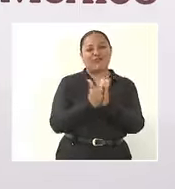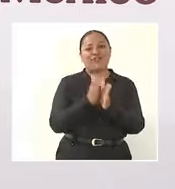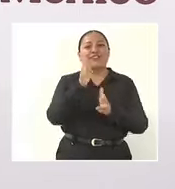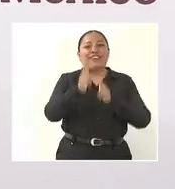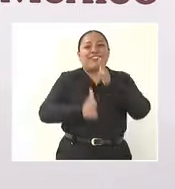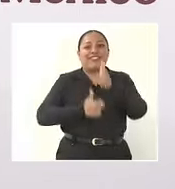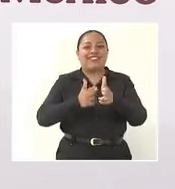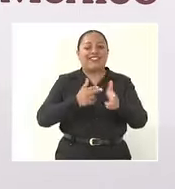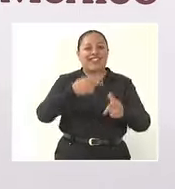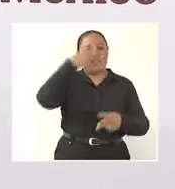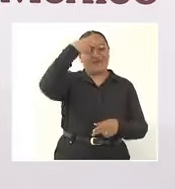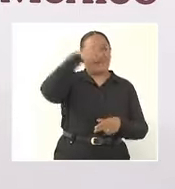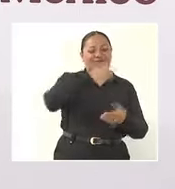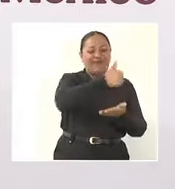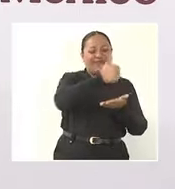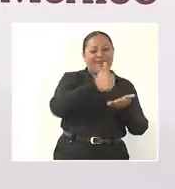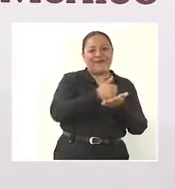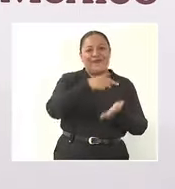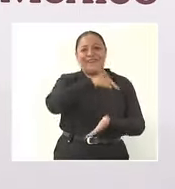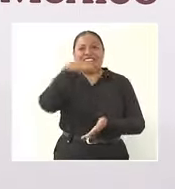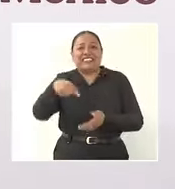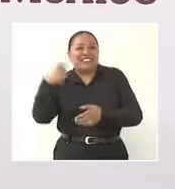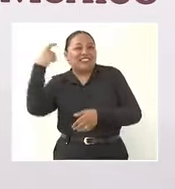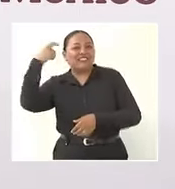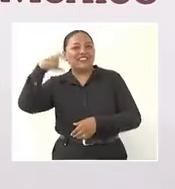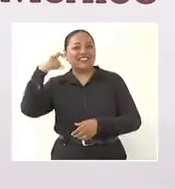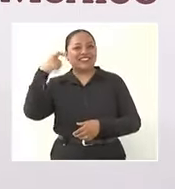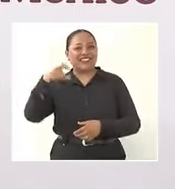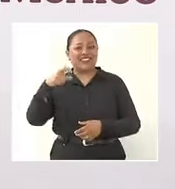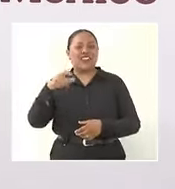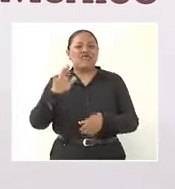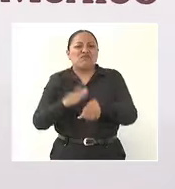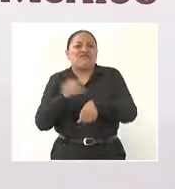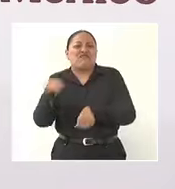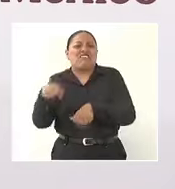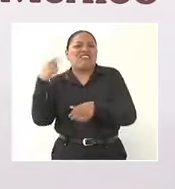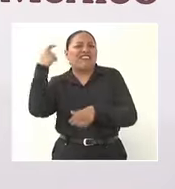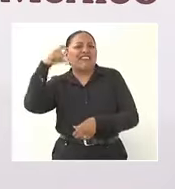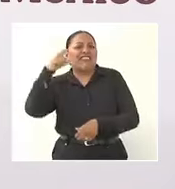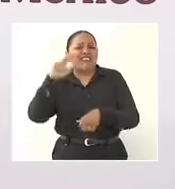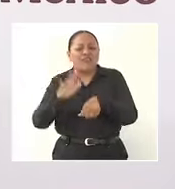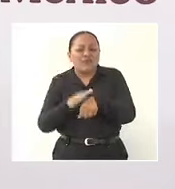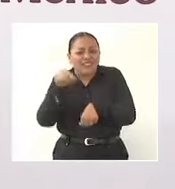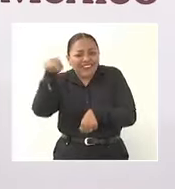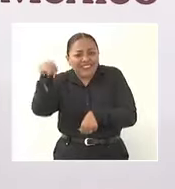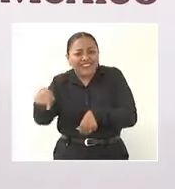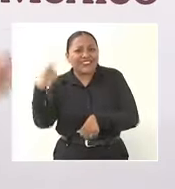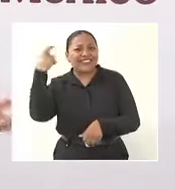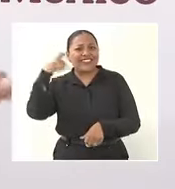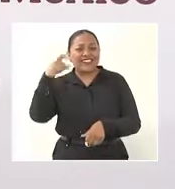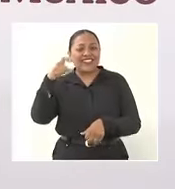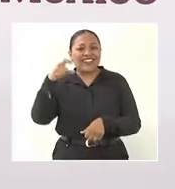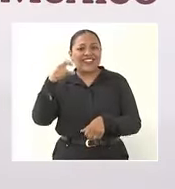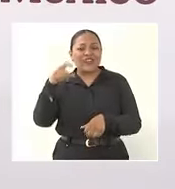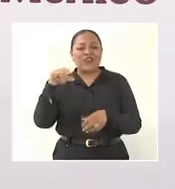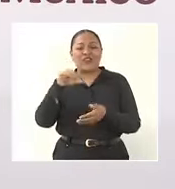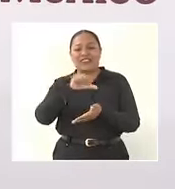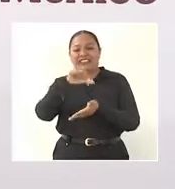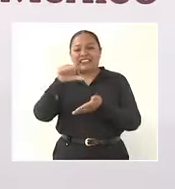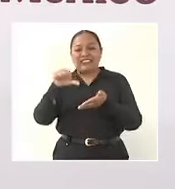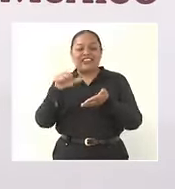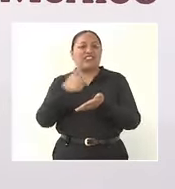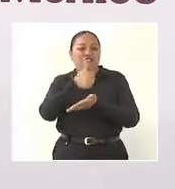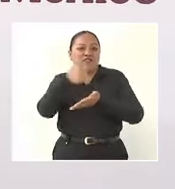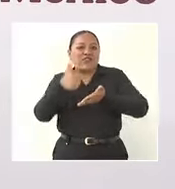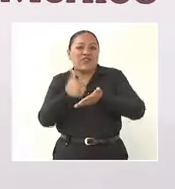qué Querétaro? Pues que precisamente Querétaro es la ciudad puente entre el norte y el sur de México,